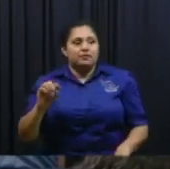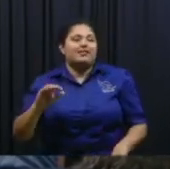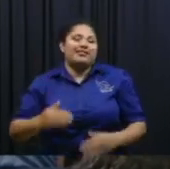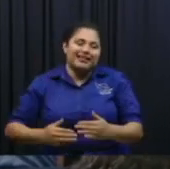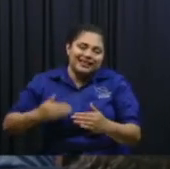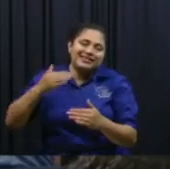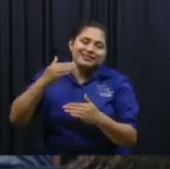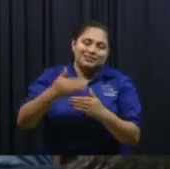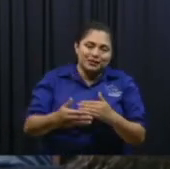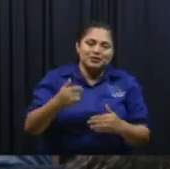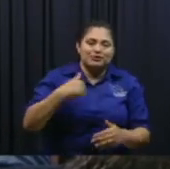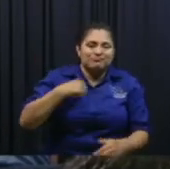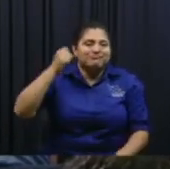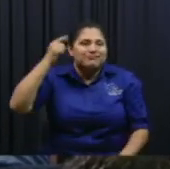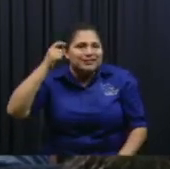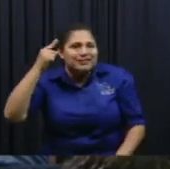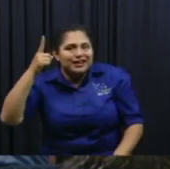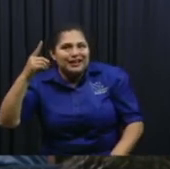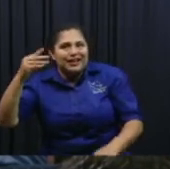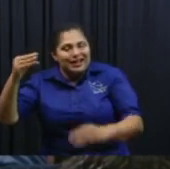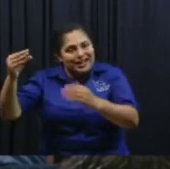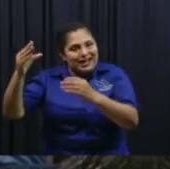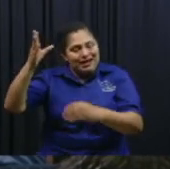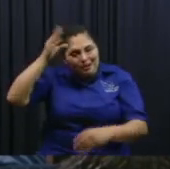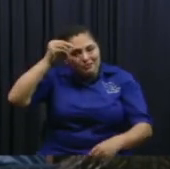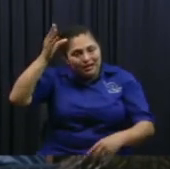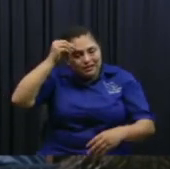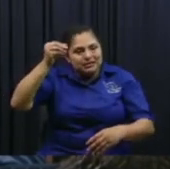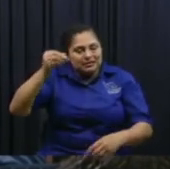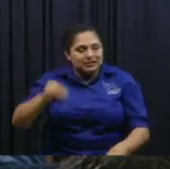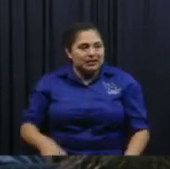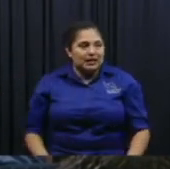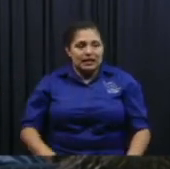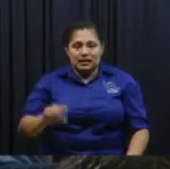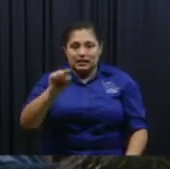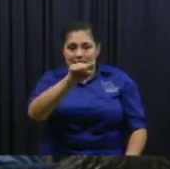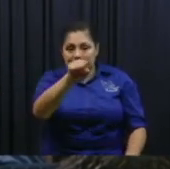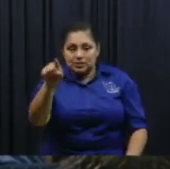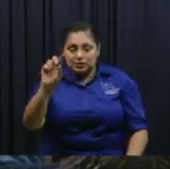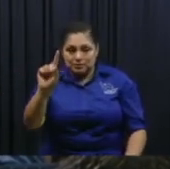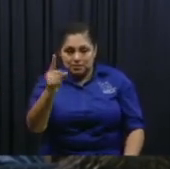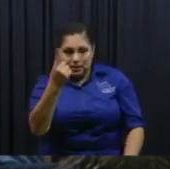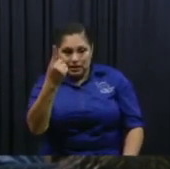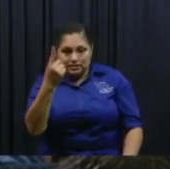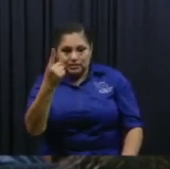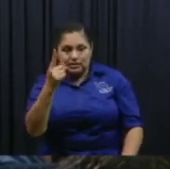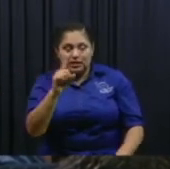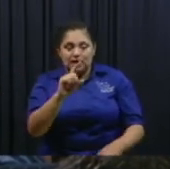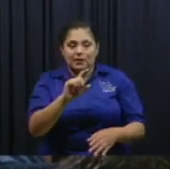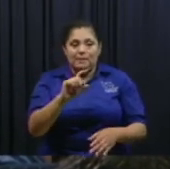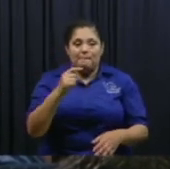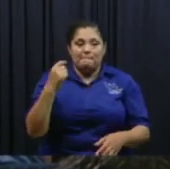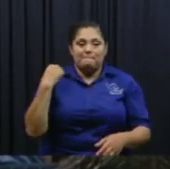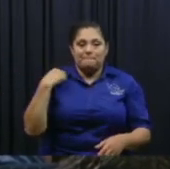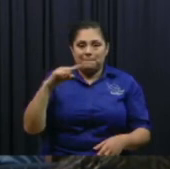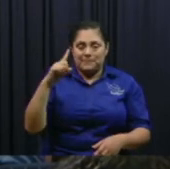me enteré que esos son los primeros pasos para avanzar en el cántico nuevo